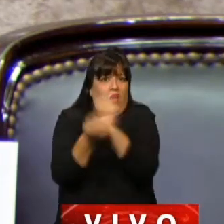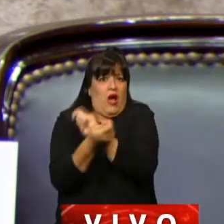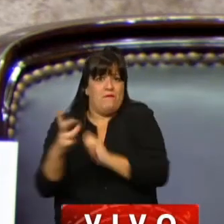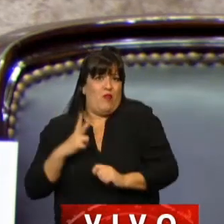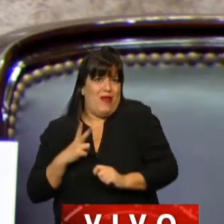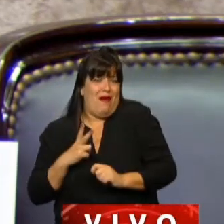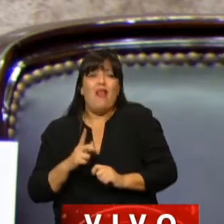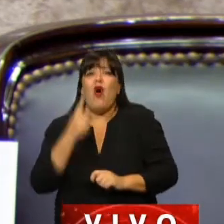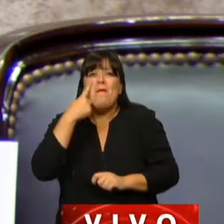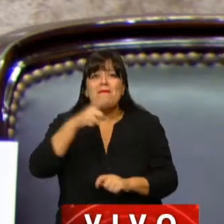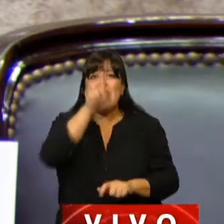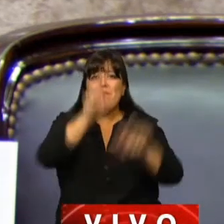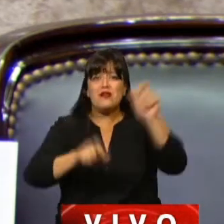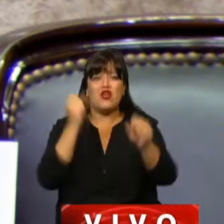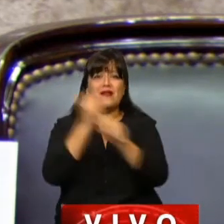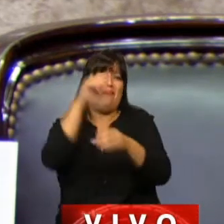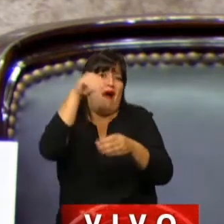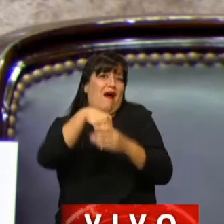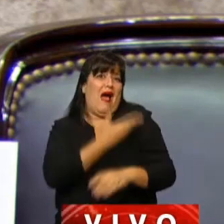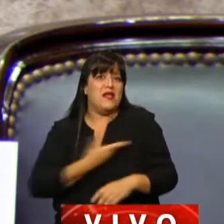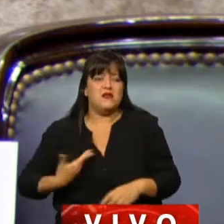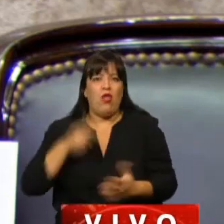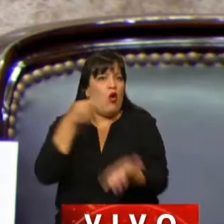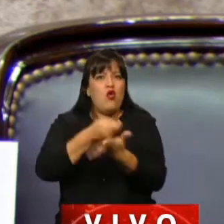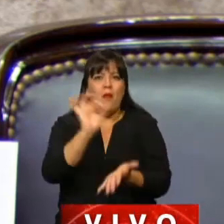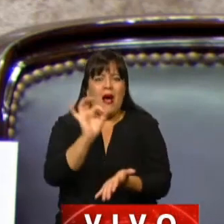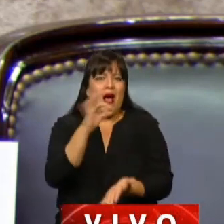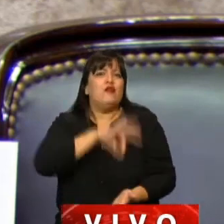trabajadores estatales no se le pagan los sueldos.